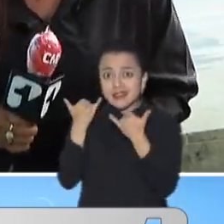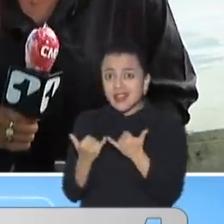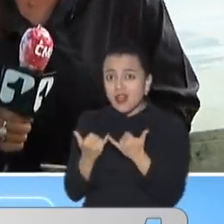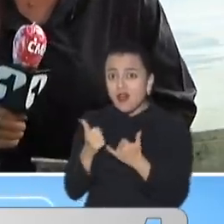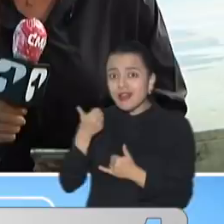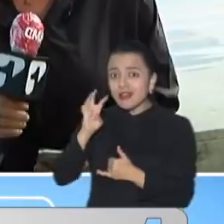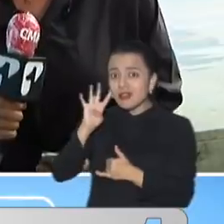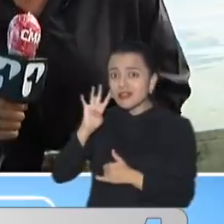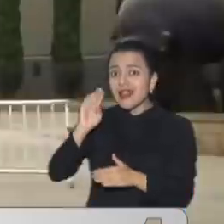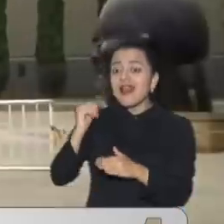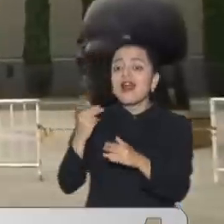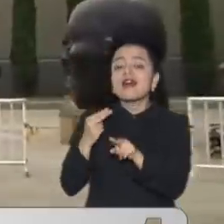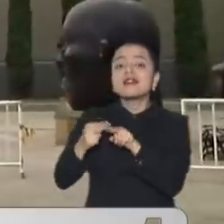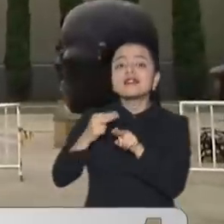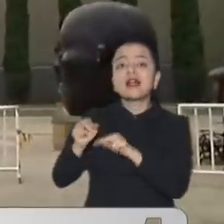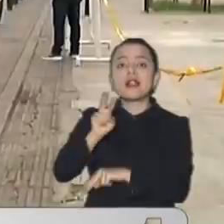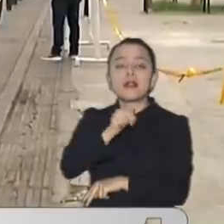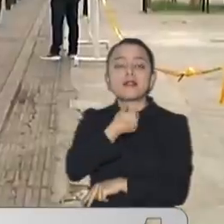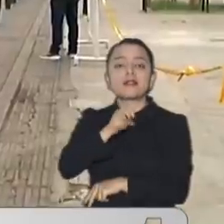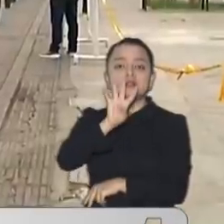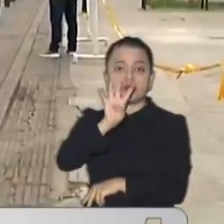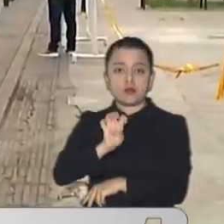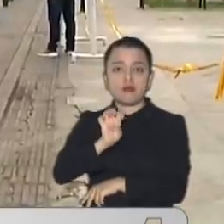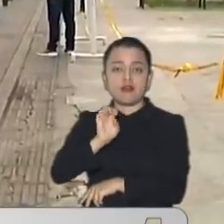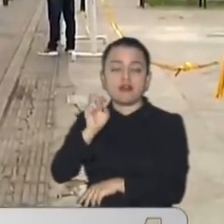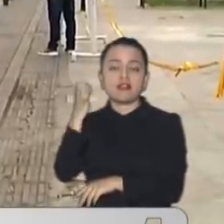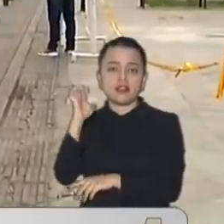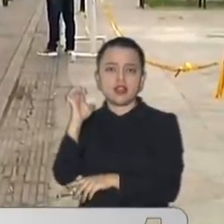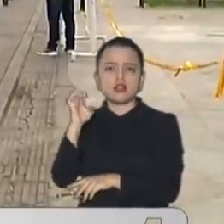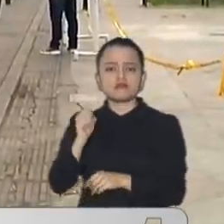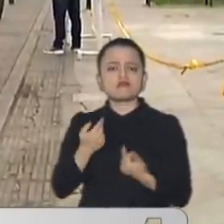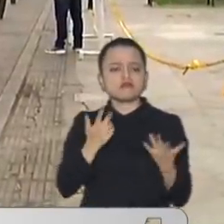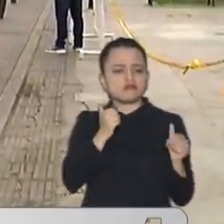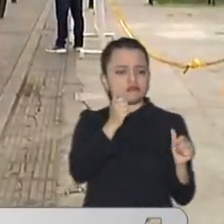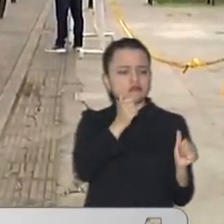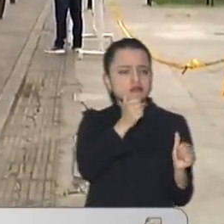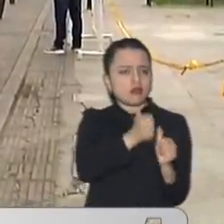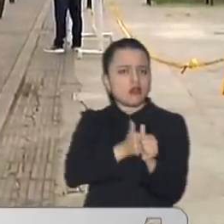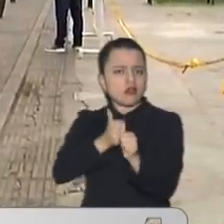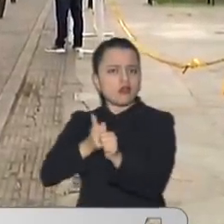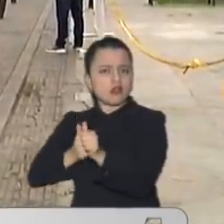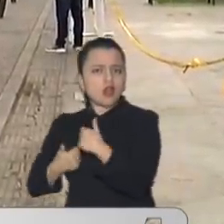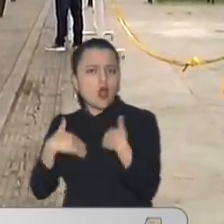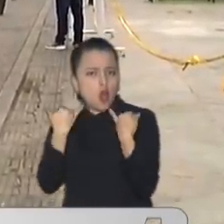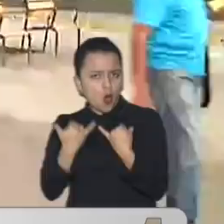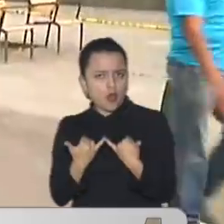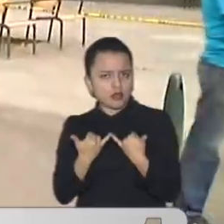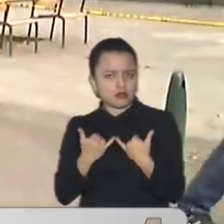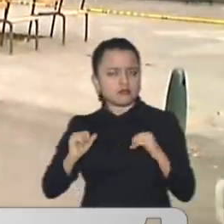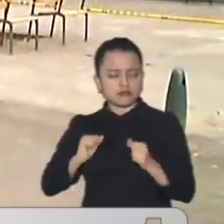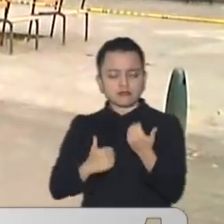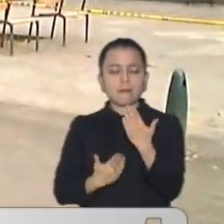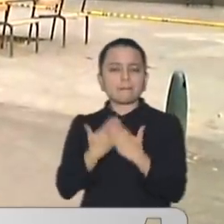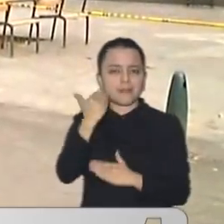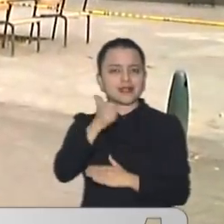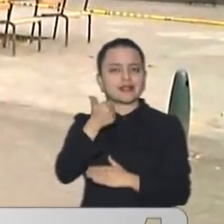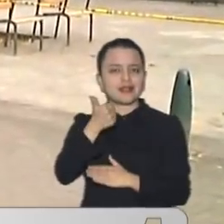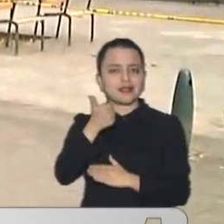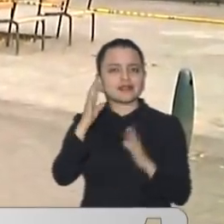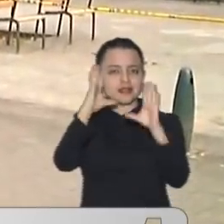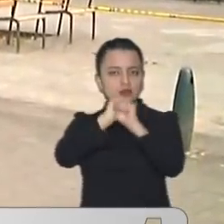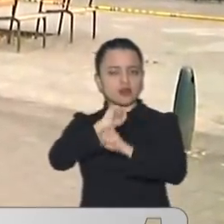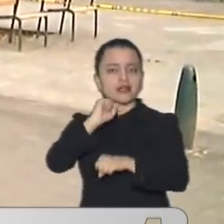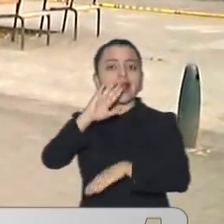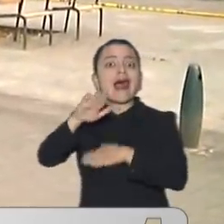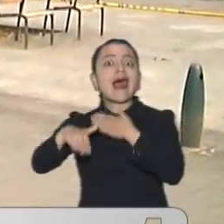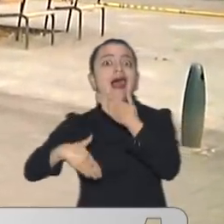el martes 19 de enero. Estos serán continuos cada día, es decir, inicia hoy desde las 10 de la noche hasta las 5 de la